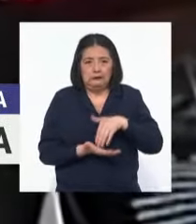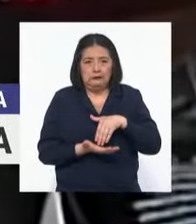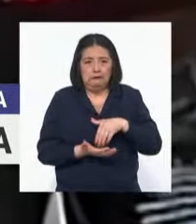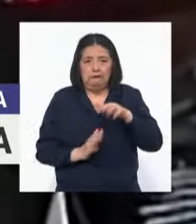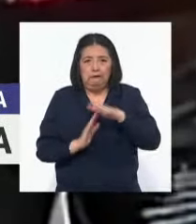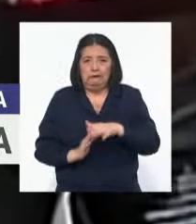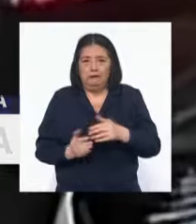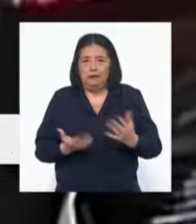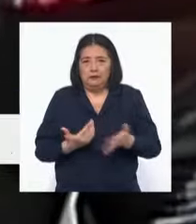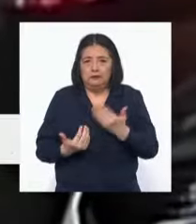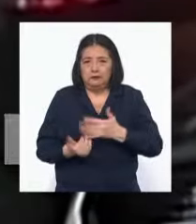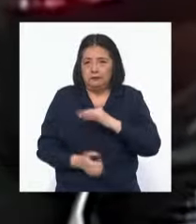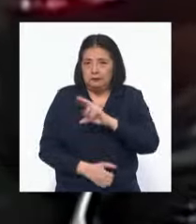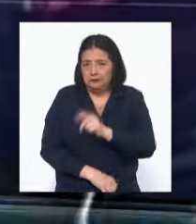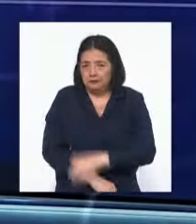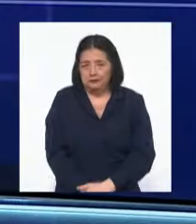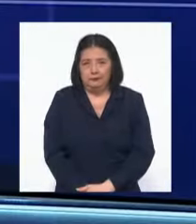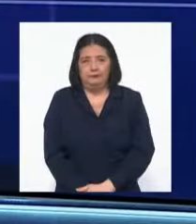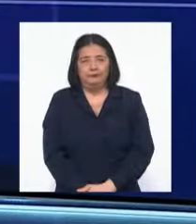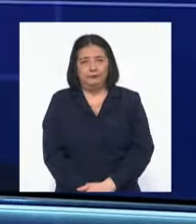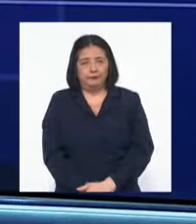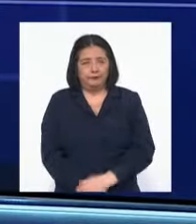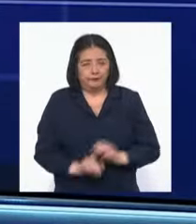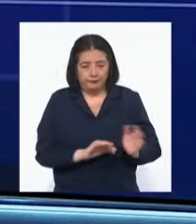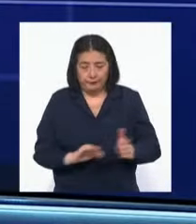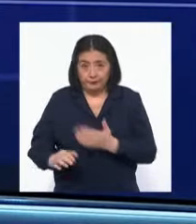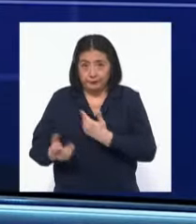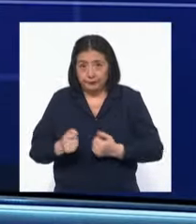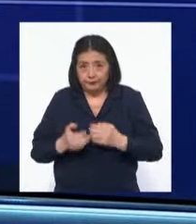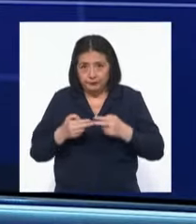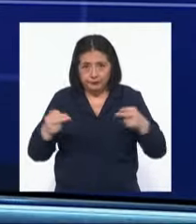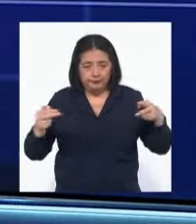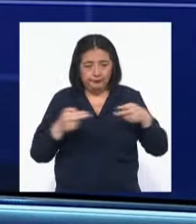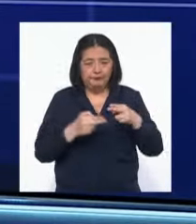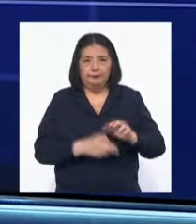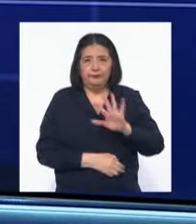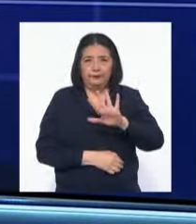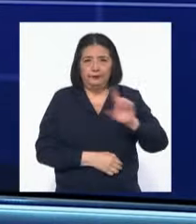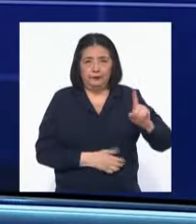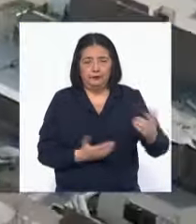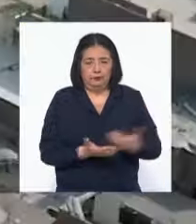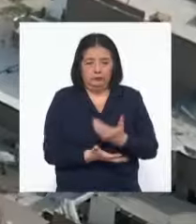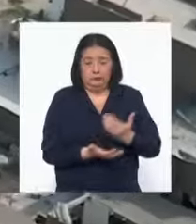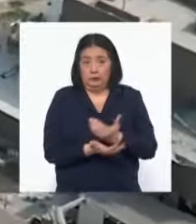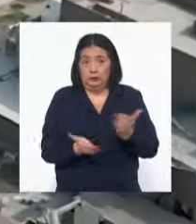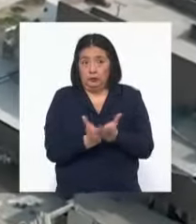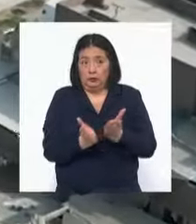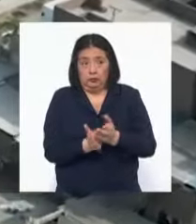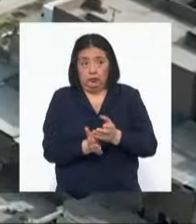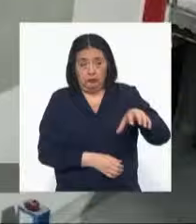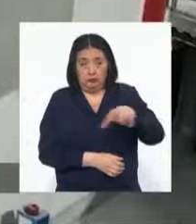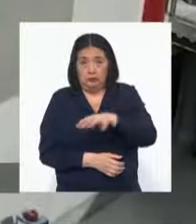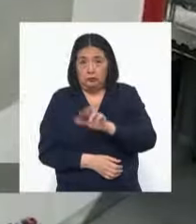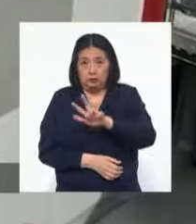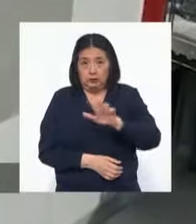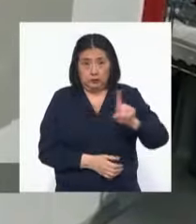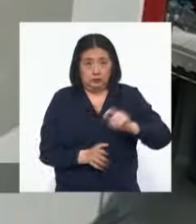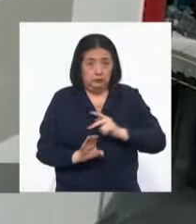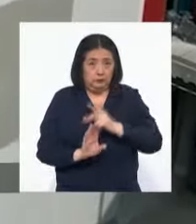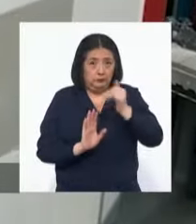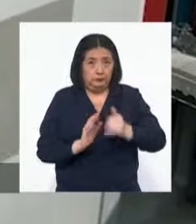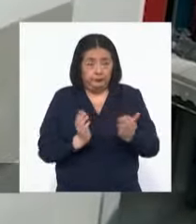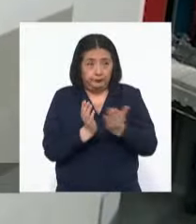para la delincuencia. El gobierno inauguró 51 modernos colegios, de los cuales 31 son del